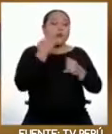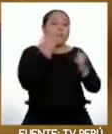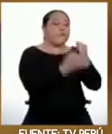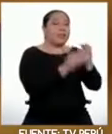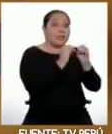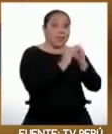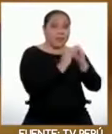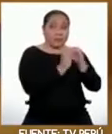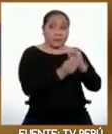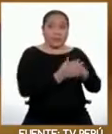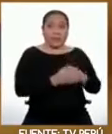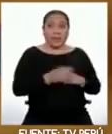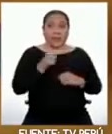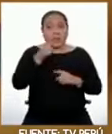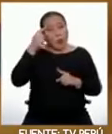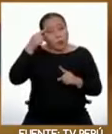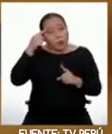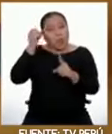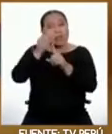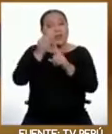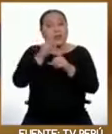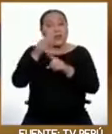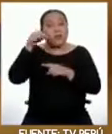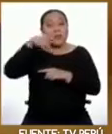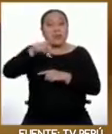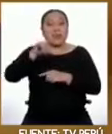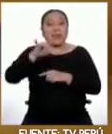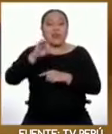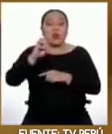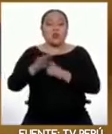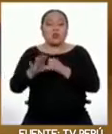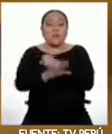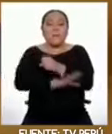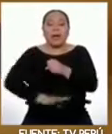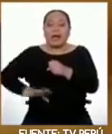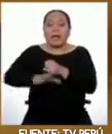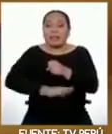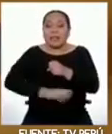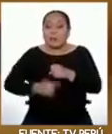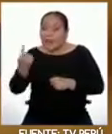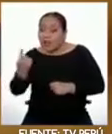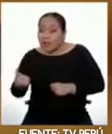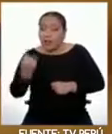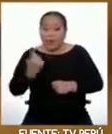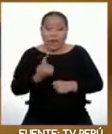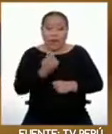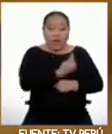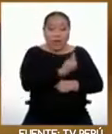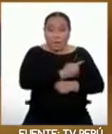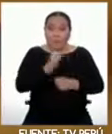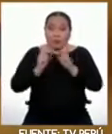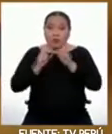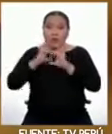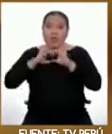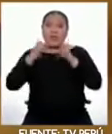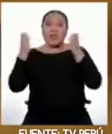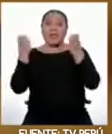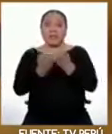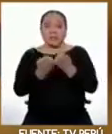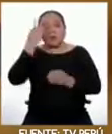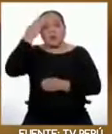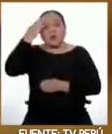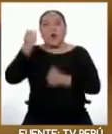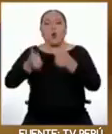desenlace. La finalidad del guión es ser soporte y guía para que todos los miembros del equipo tengan claras sus